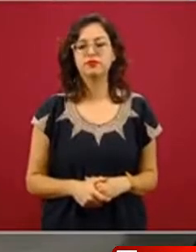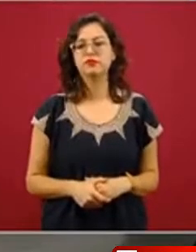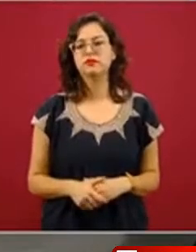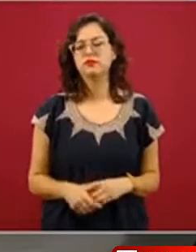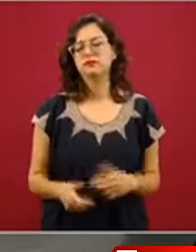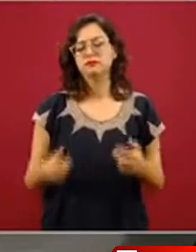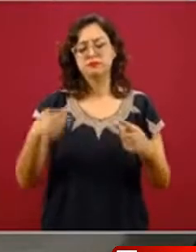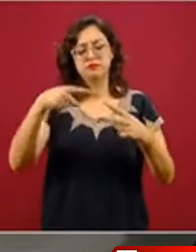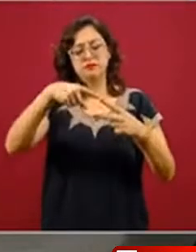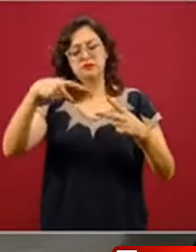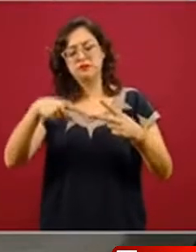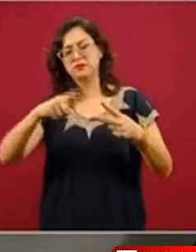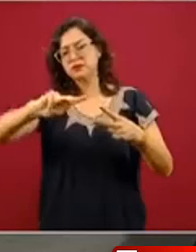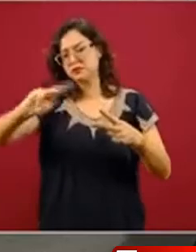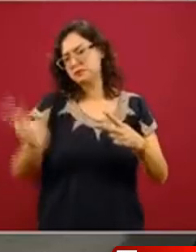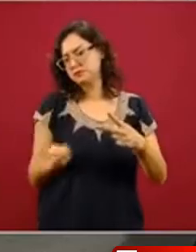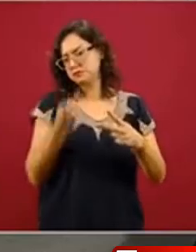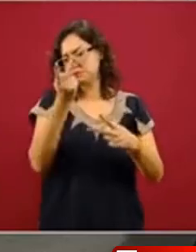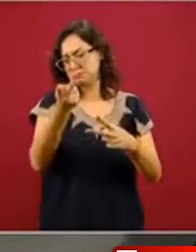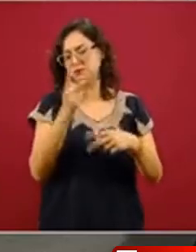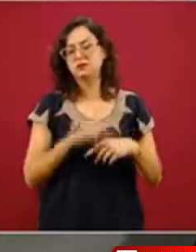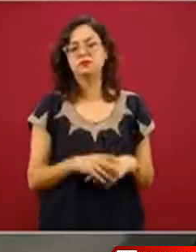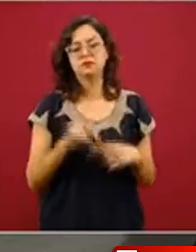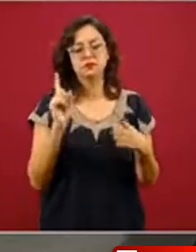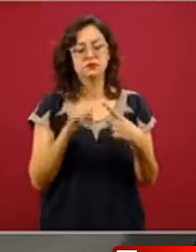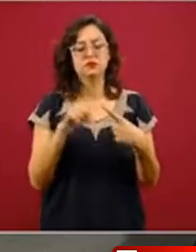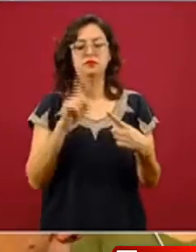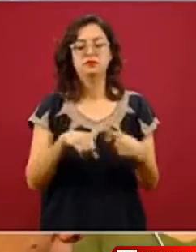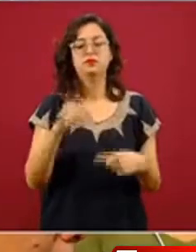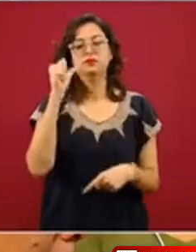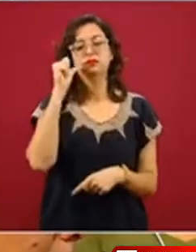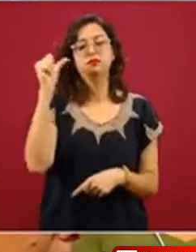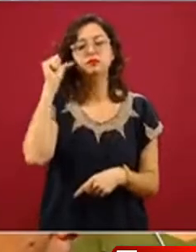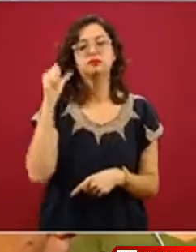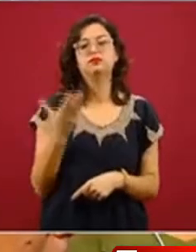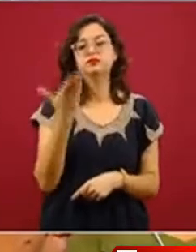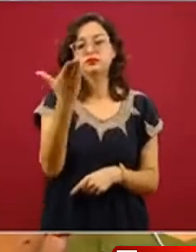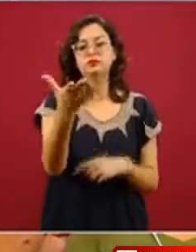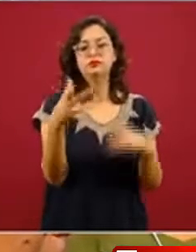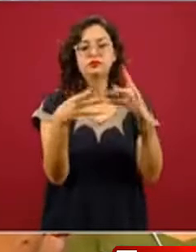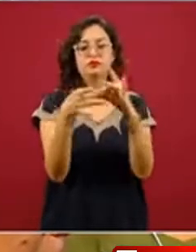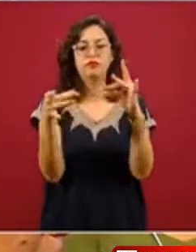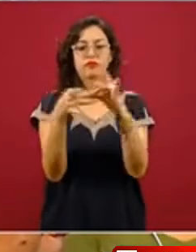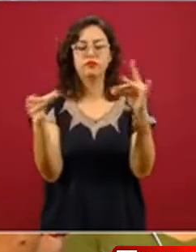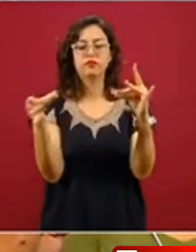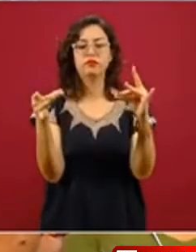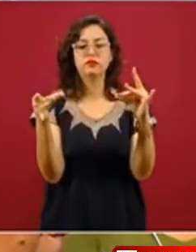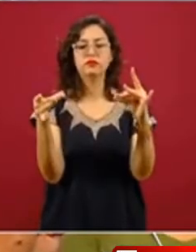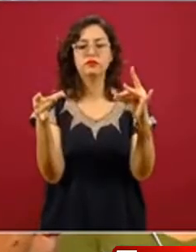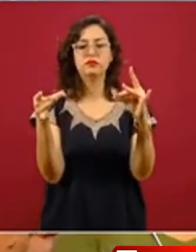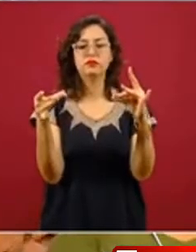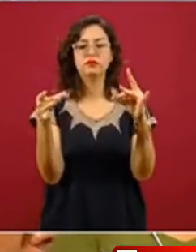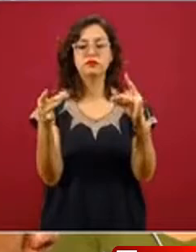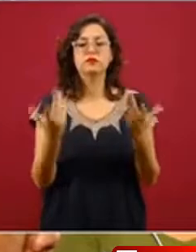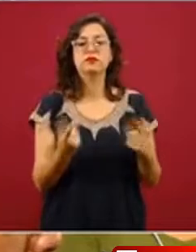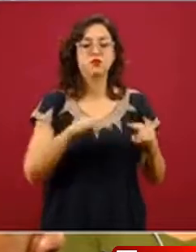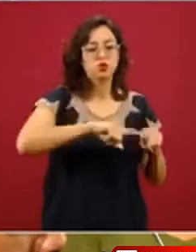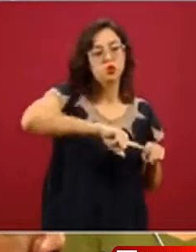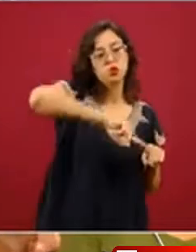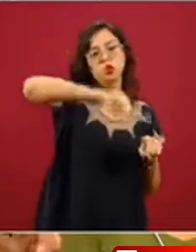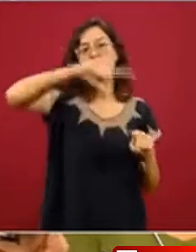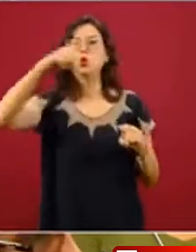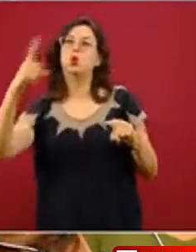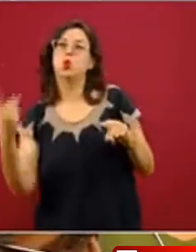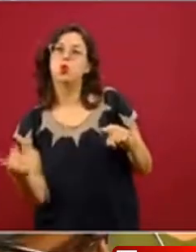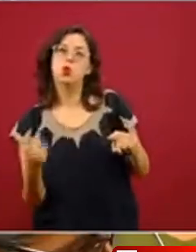más rápidamente. La primera, si nos puede hablar un poquito, bueno, el día de ayer aclaraba esa parte de de la supuesta curva y todo el